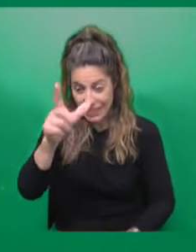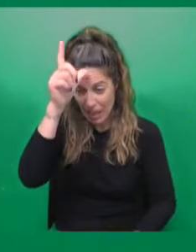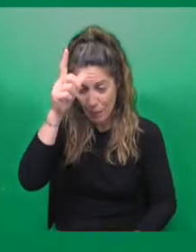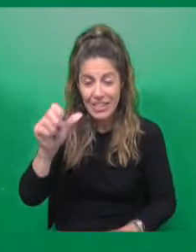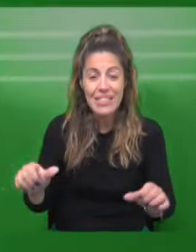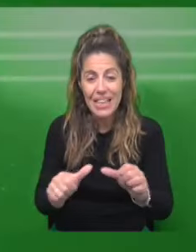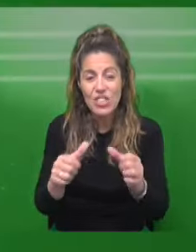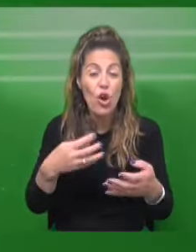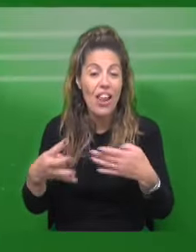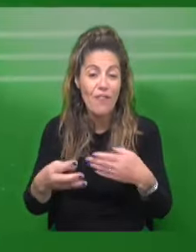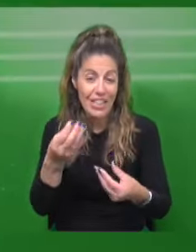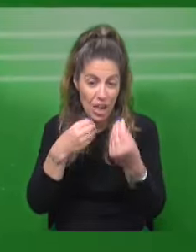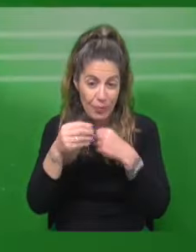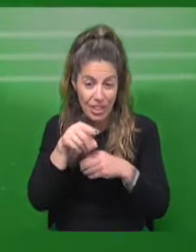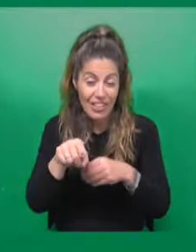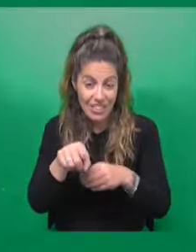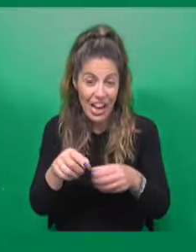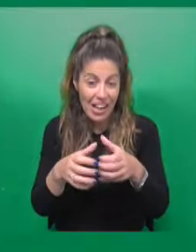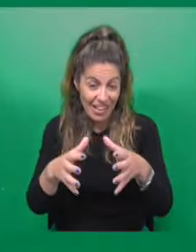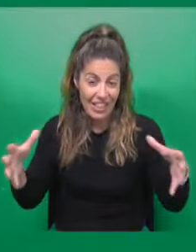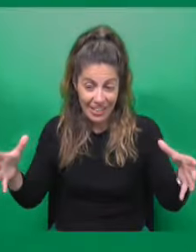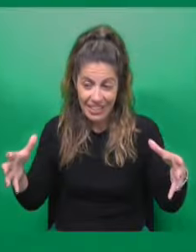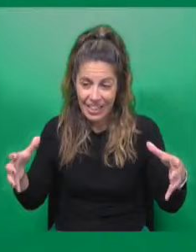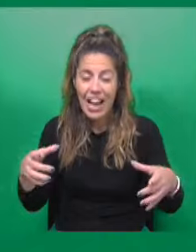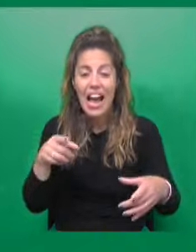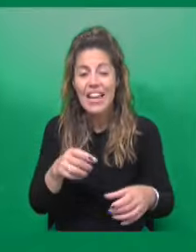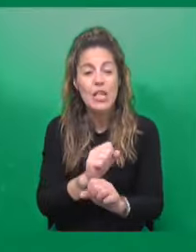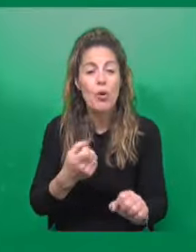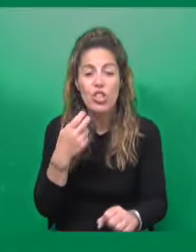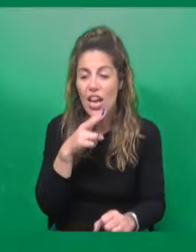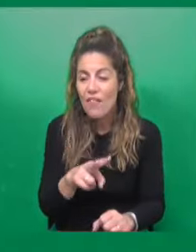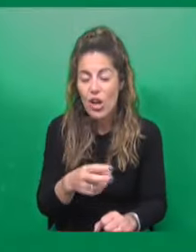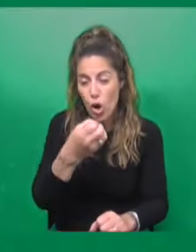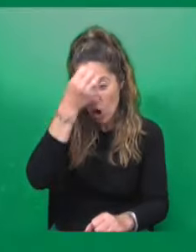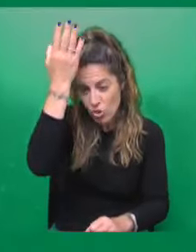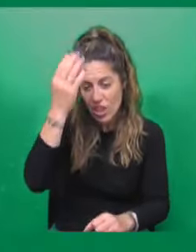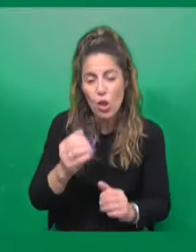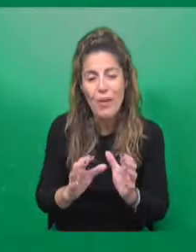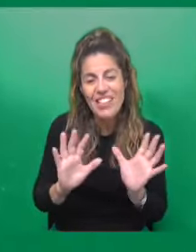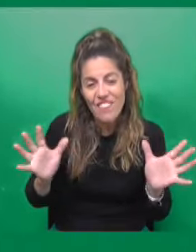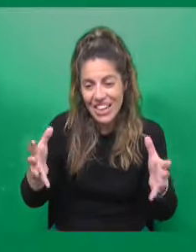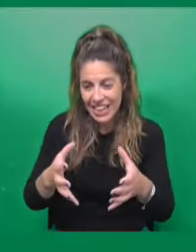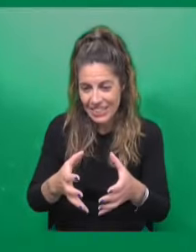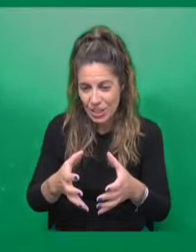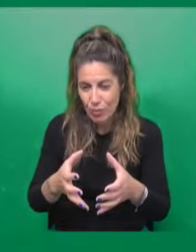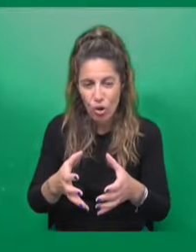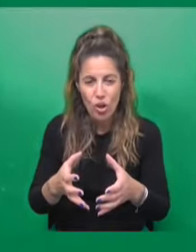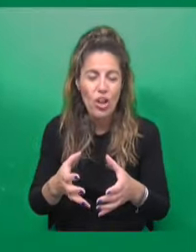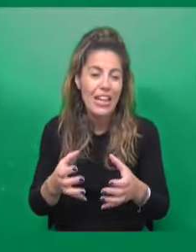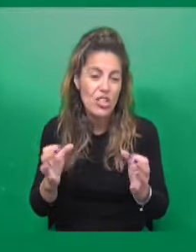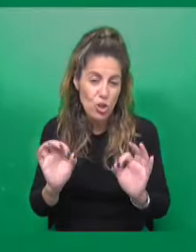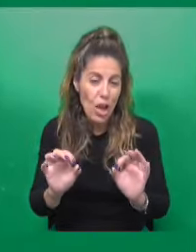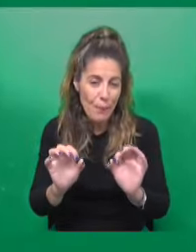alimentación la feria de Berlín que es gigantesca y allí se podía ver que había un concepto mucho más abarcativo no que estrictamente lo